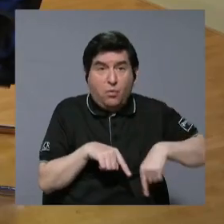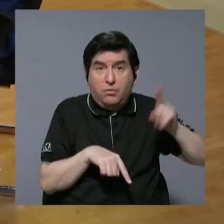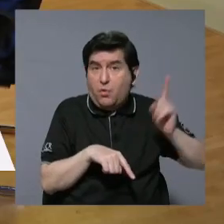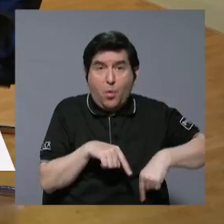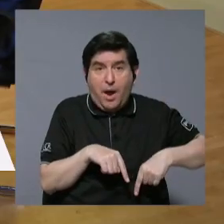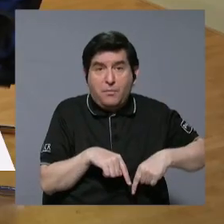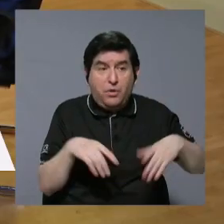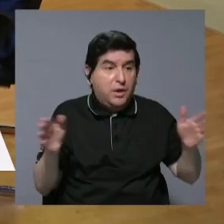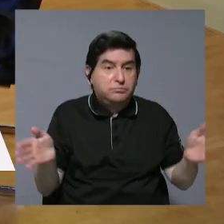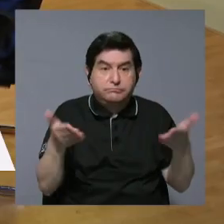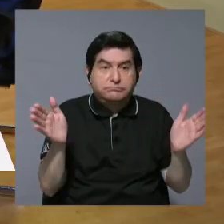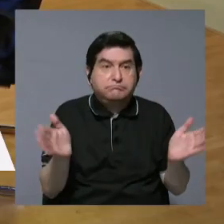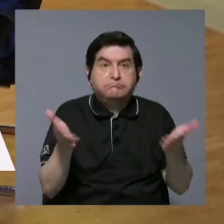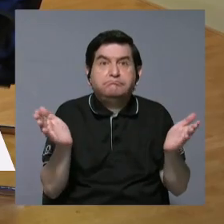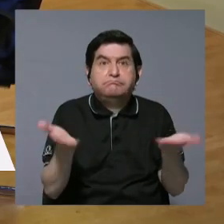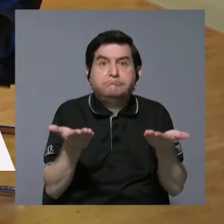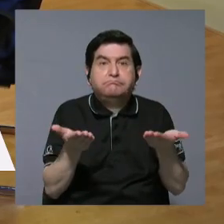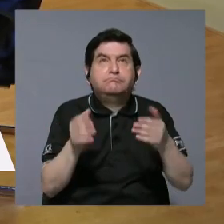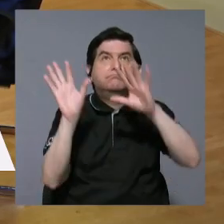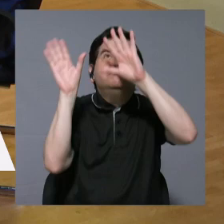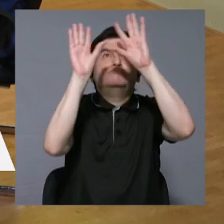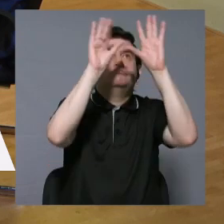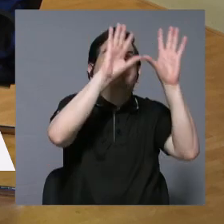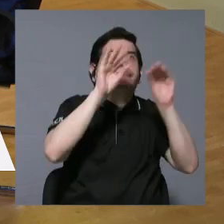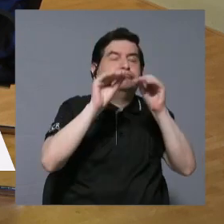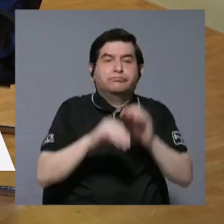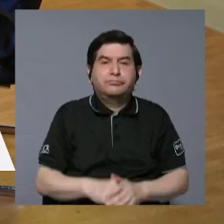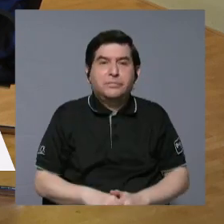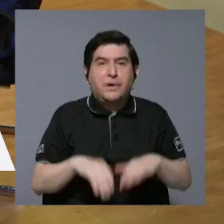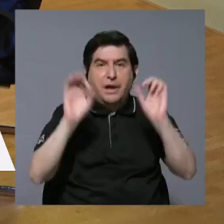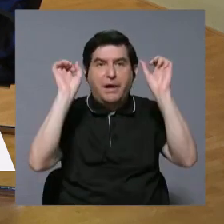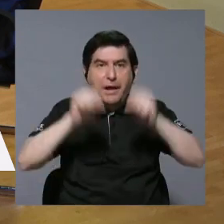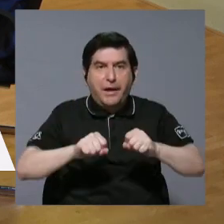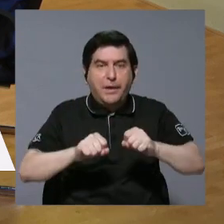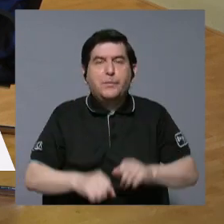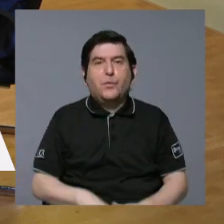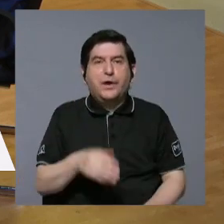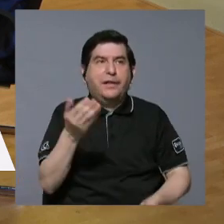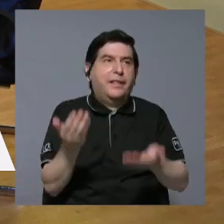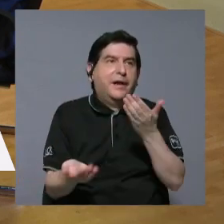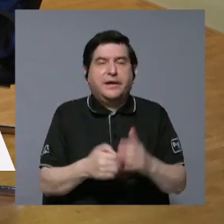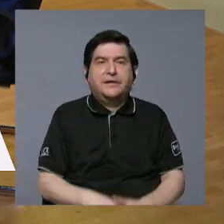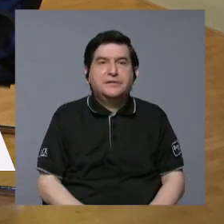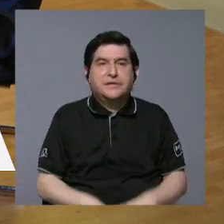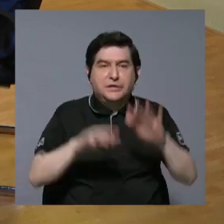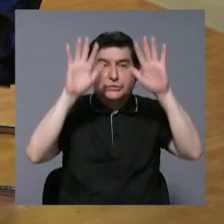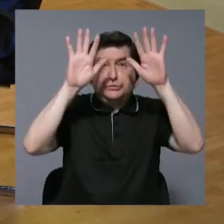puede motivar a las nubes a que traigan, o